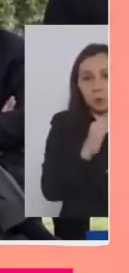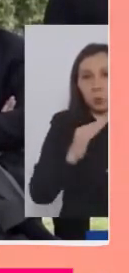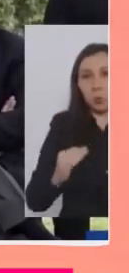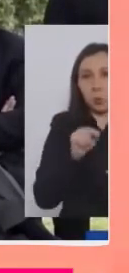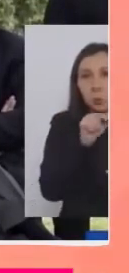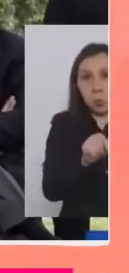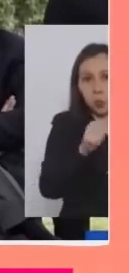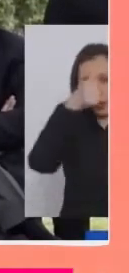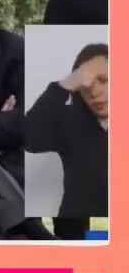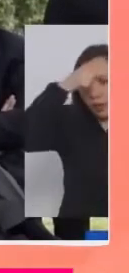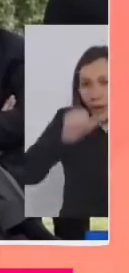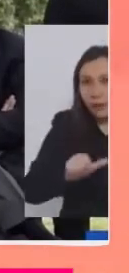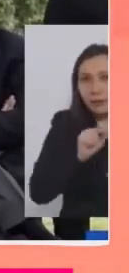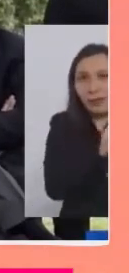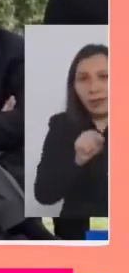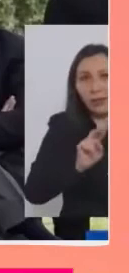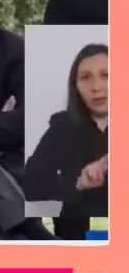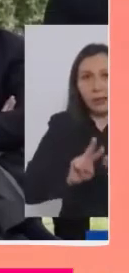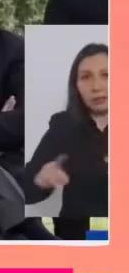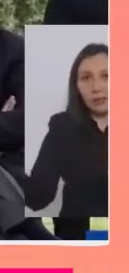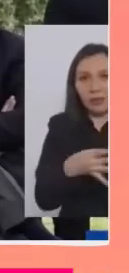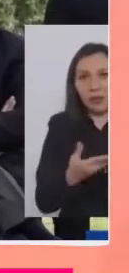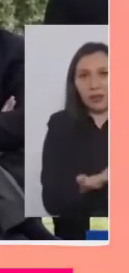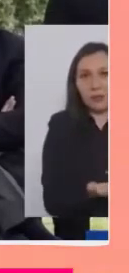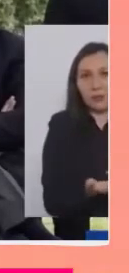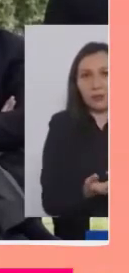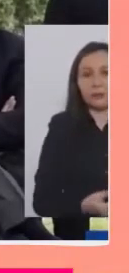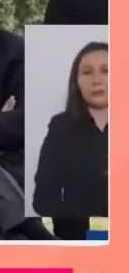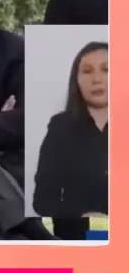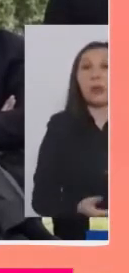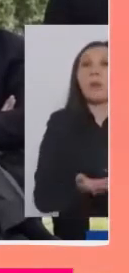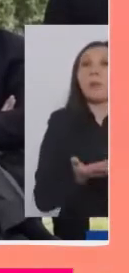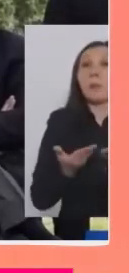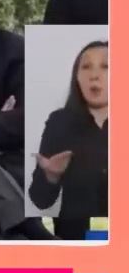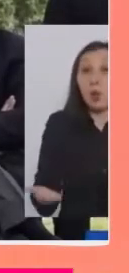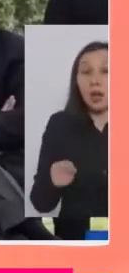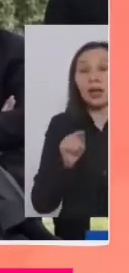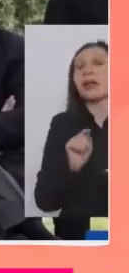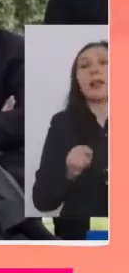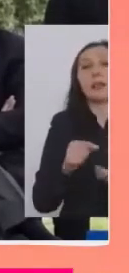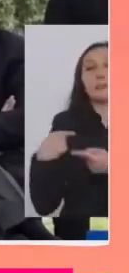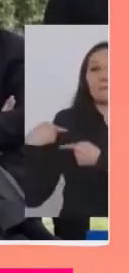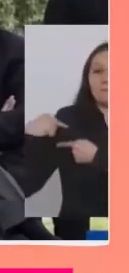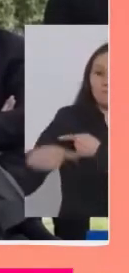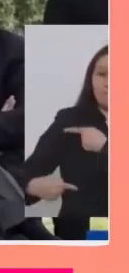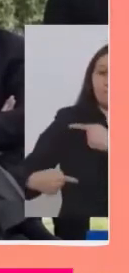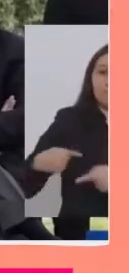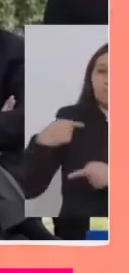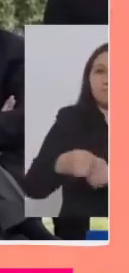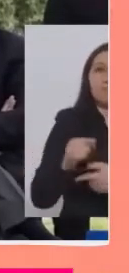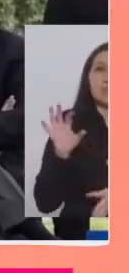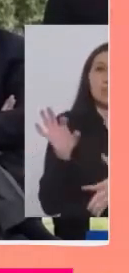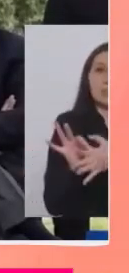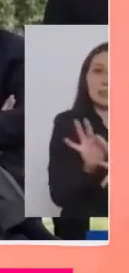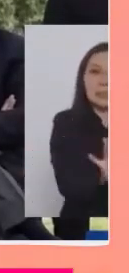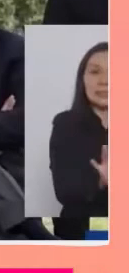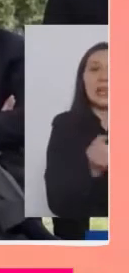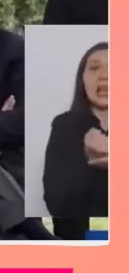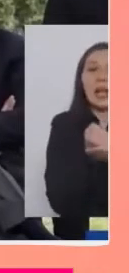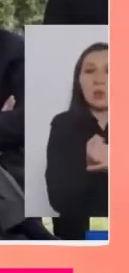delincuencia, contra el crimen organizado, es una lucha que se tiene que dar, digamos, por los organismos pertinentes y que las personas no tienen